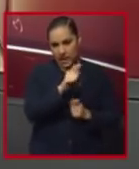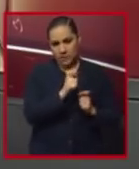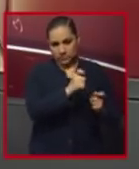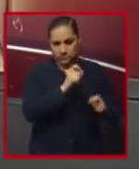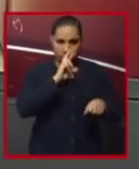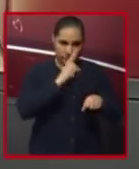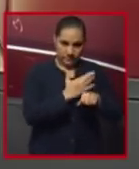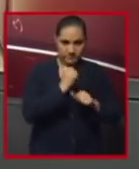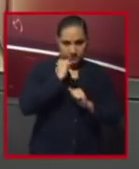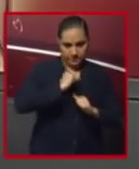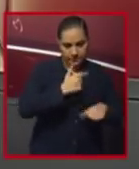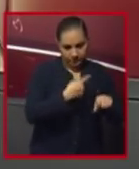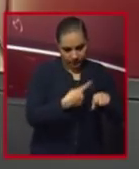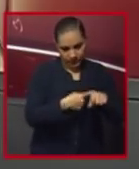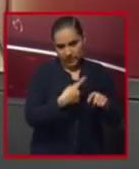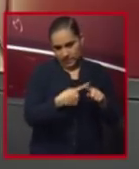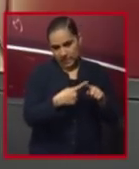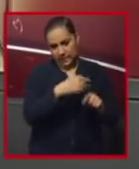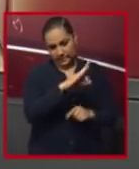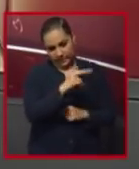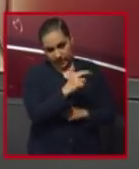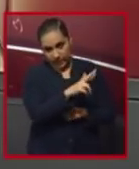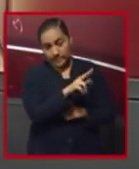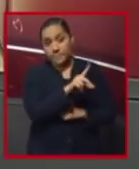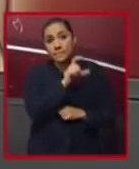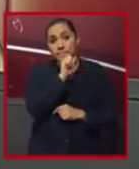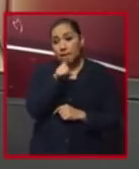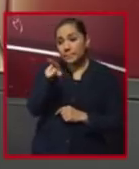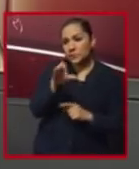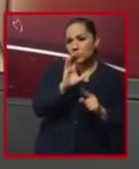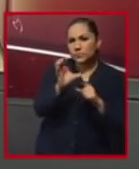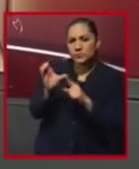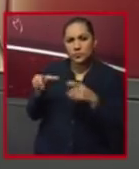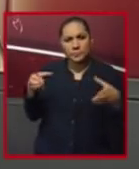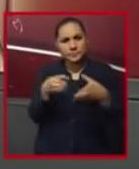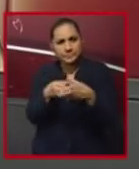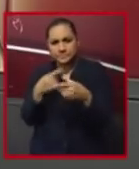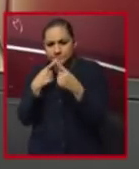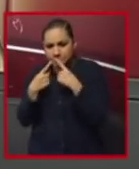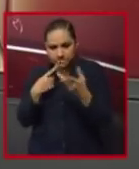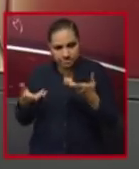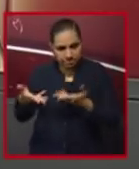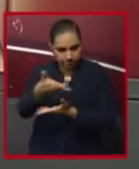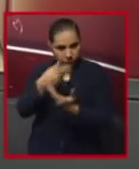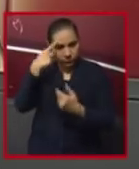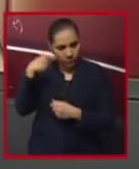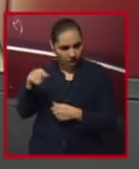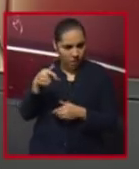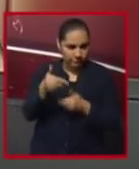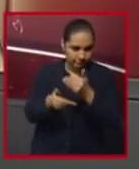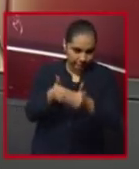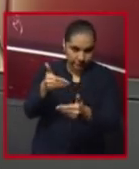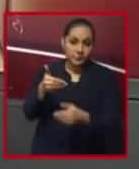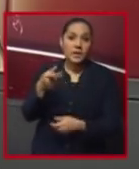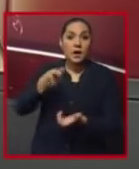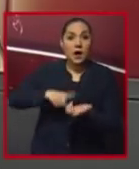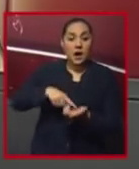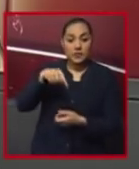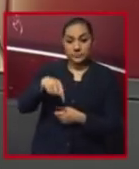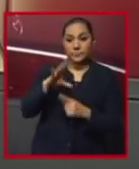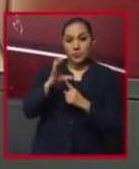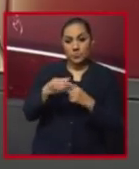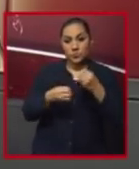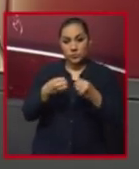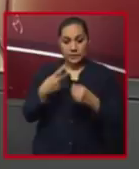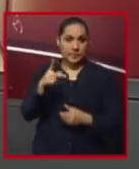ordinarias y de la Permanente que están desarrollando sus trabajos. Mire, la Comisión de Puntos Constitucionales aquí en la Cámara de Diputados discutió la minuta que reforma el